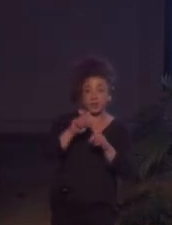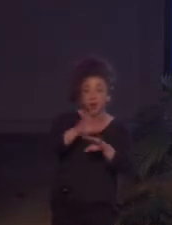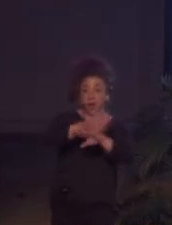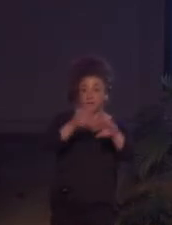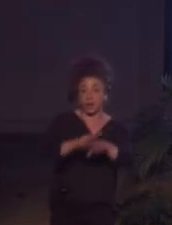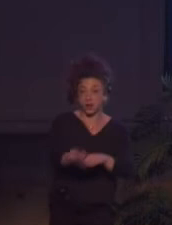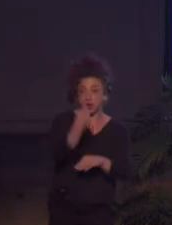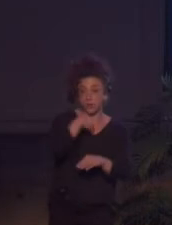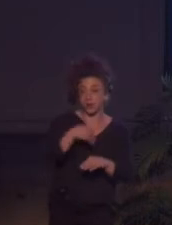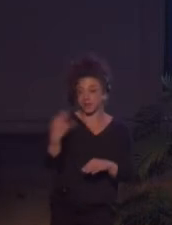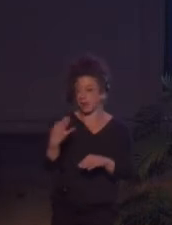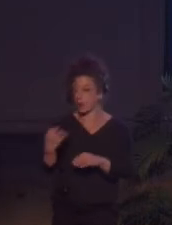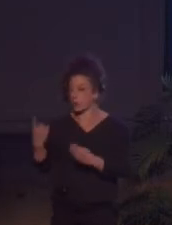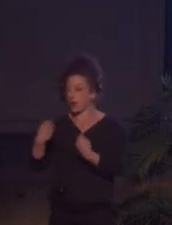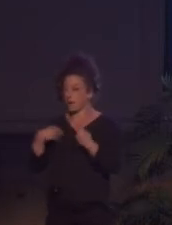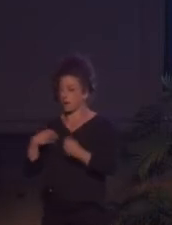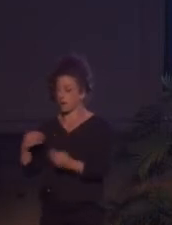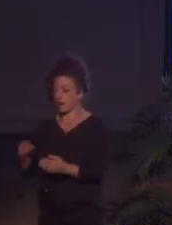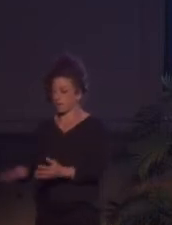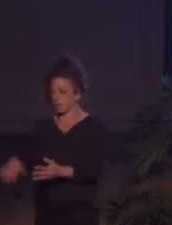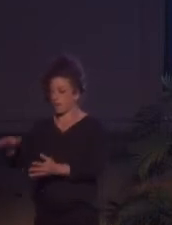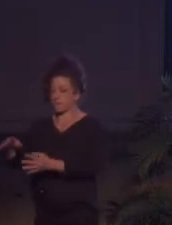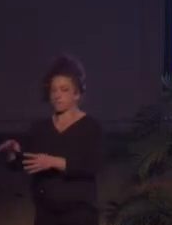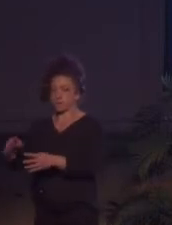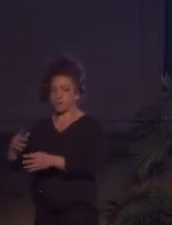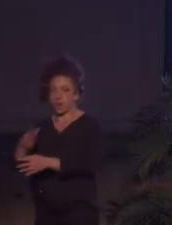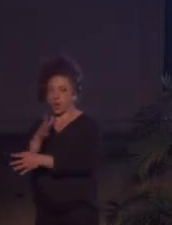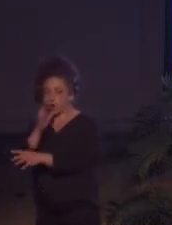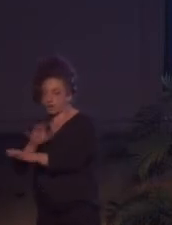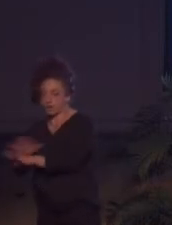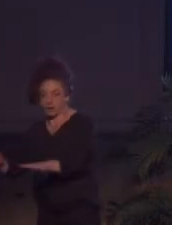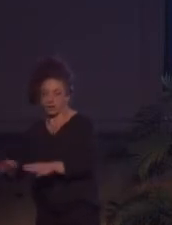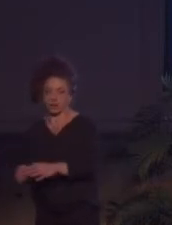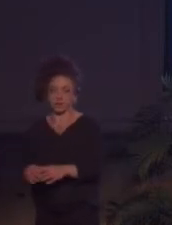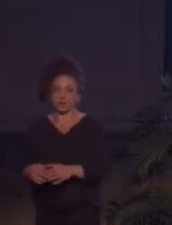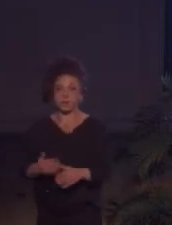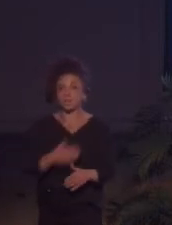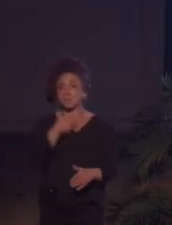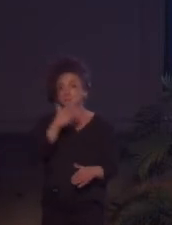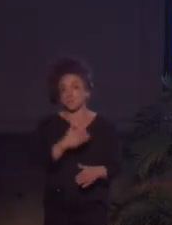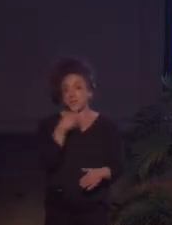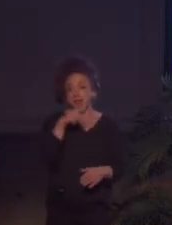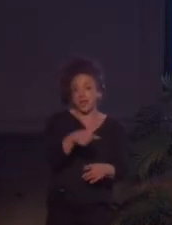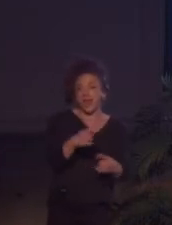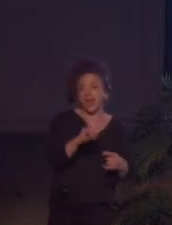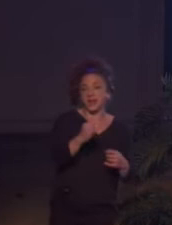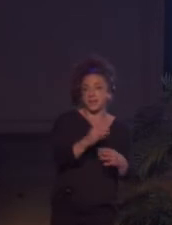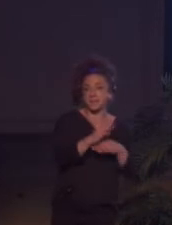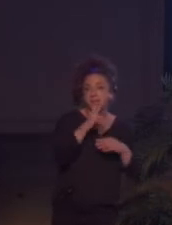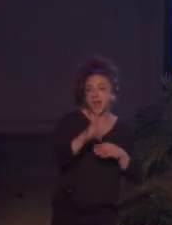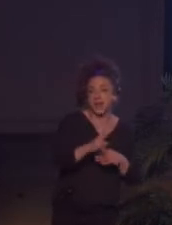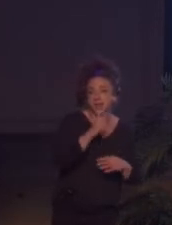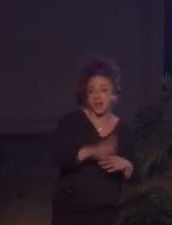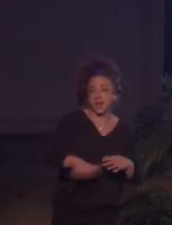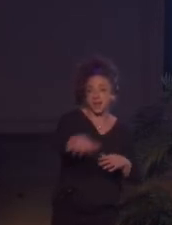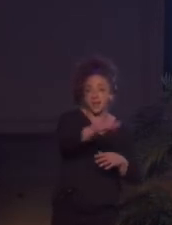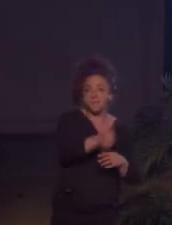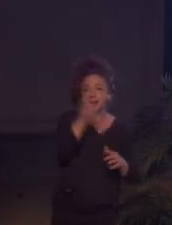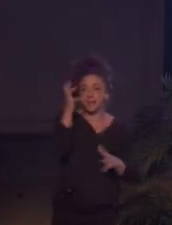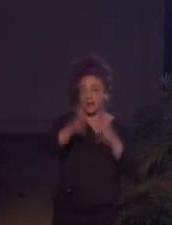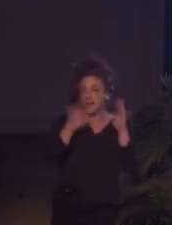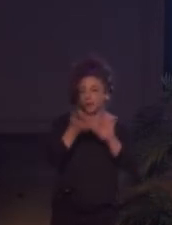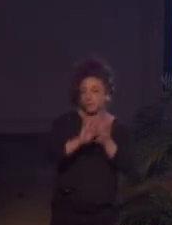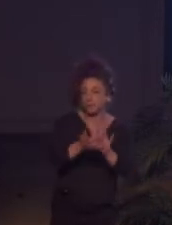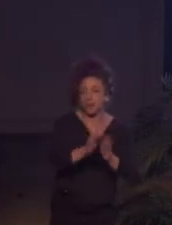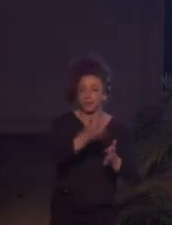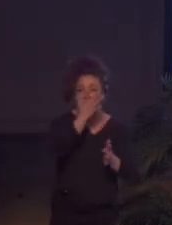nosotras somos de Alacant y eso es un secarral, hemos venido aquí, es tan bonito todo verde, hemos visto los animalitos. Yo diría, yo quería ser un animalito de esos, ¿no? Ahí.